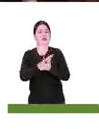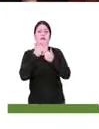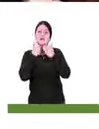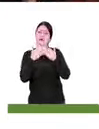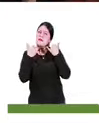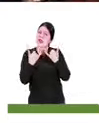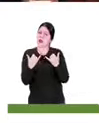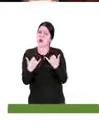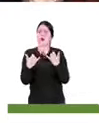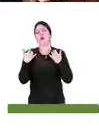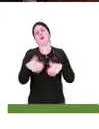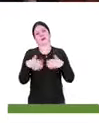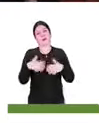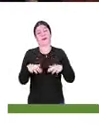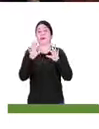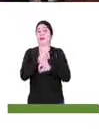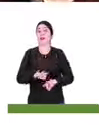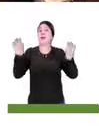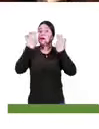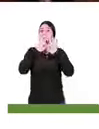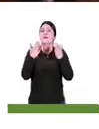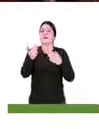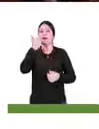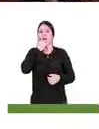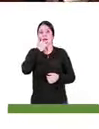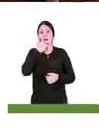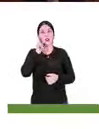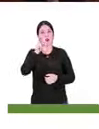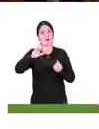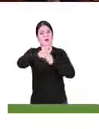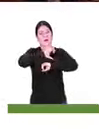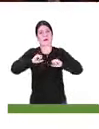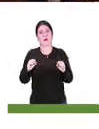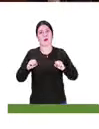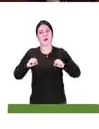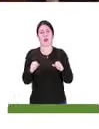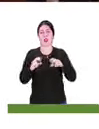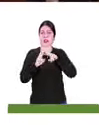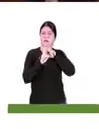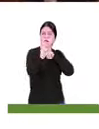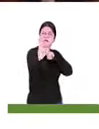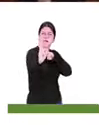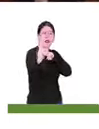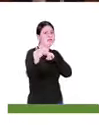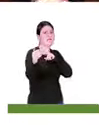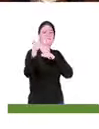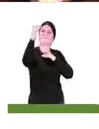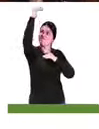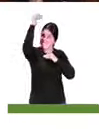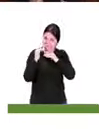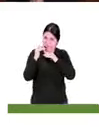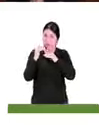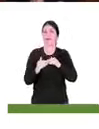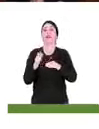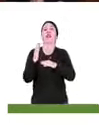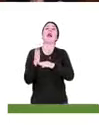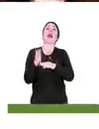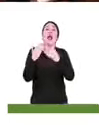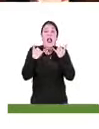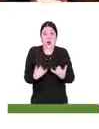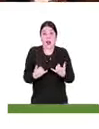importante, la razón para que en la ciudad hayamos disminuido la velocidad máxima por la que podemos andar a 50 kilómetros por